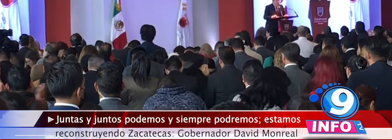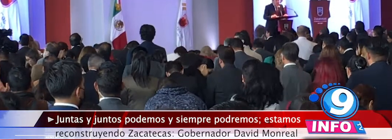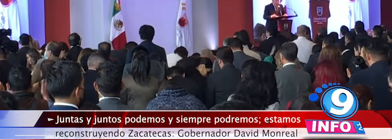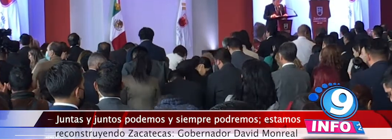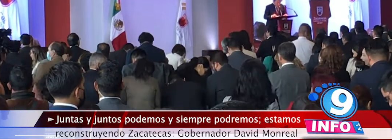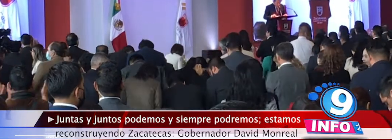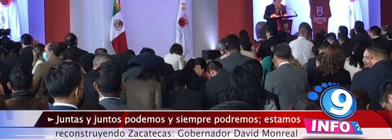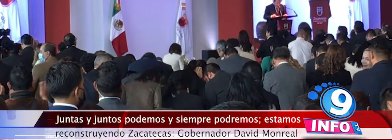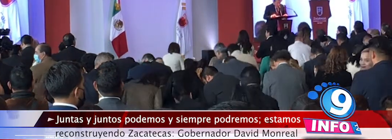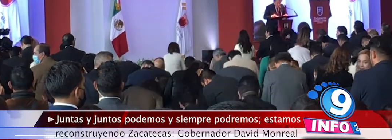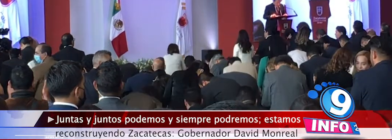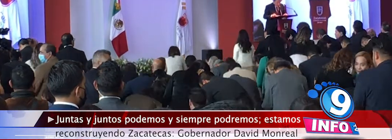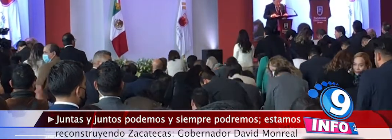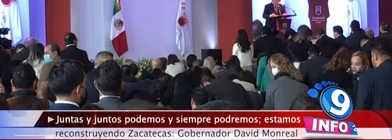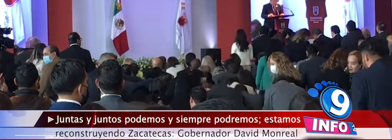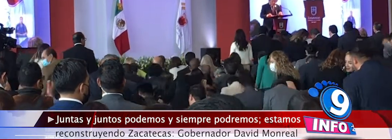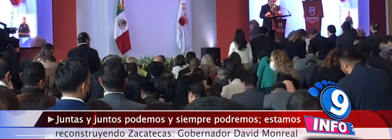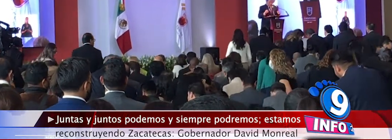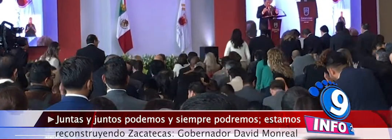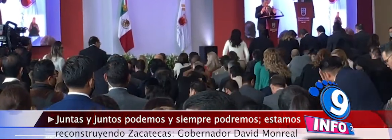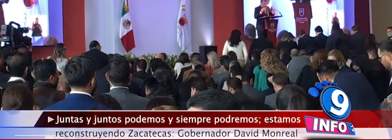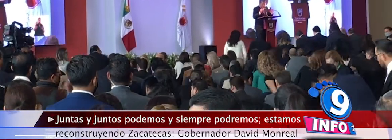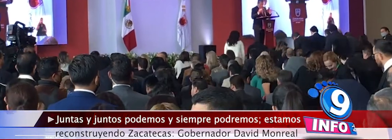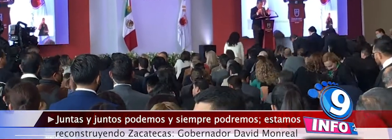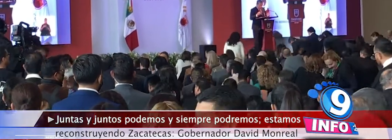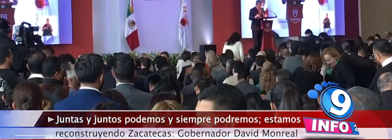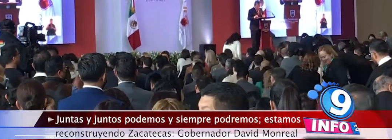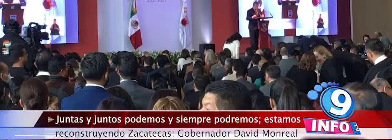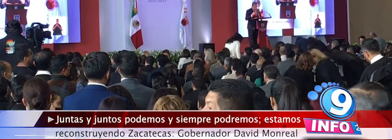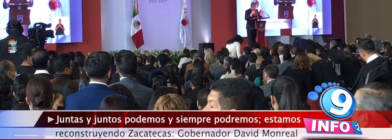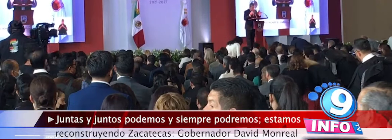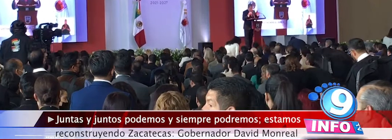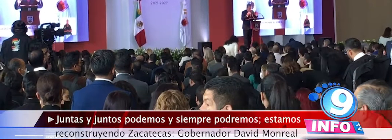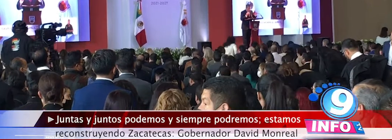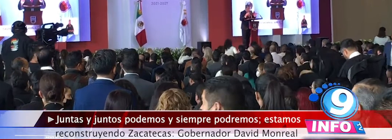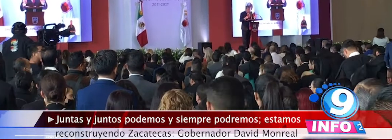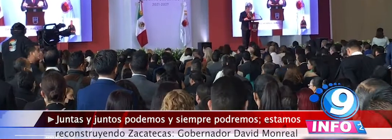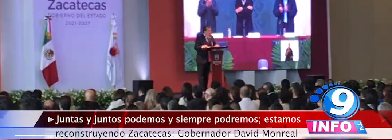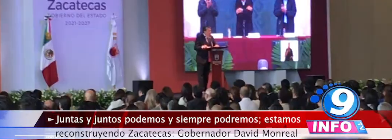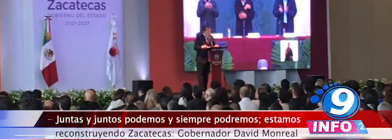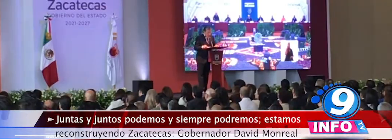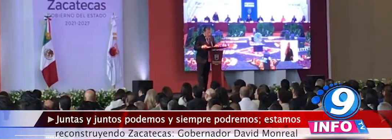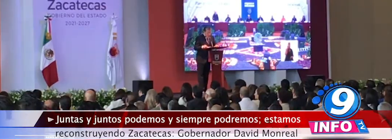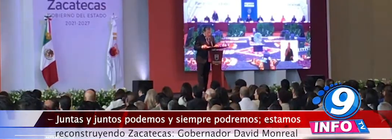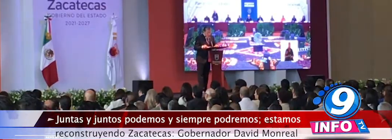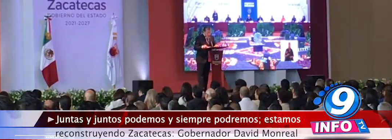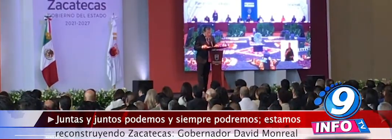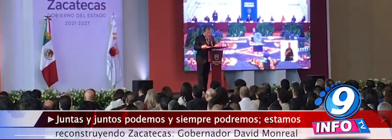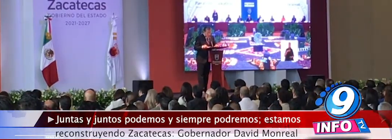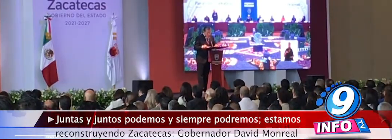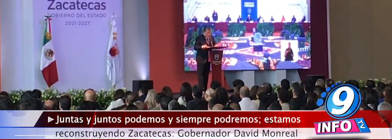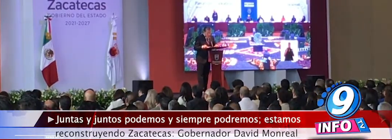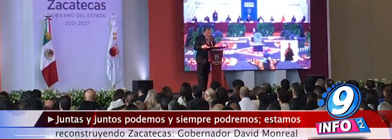la recuperación de la paz para lograr el bienestar de las familias zacatecanas. Es por ello que el mandatario